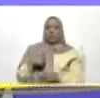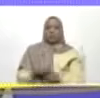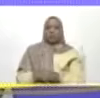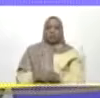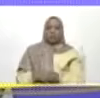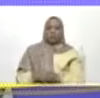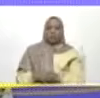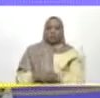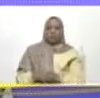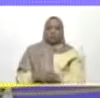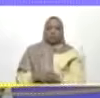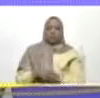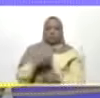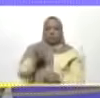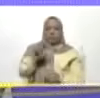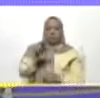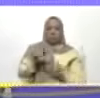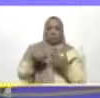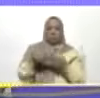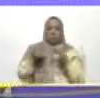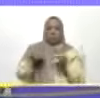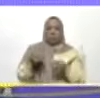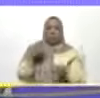número 13